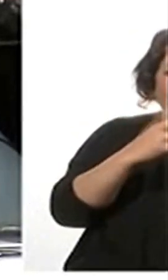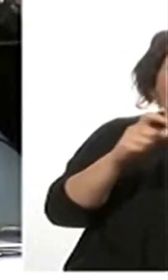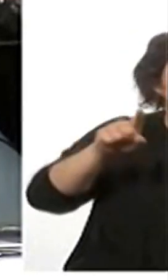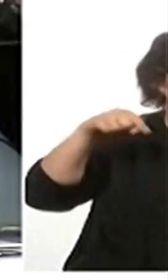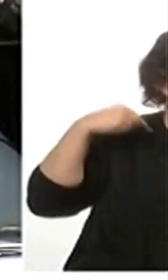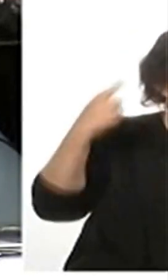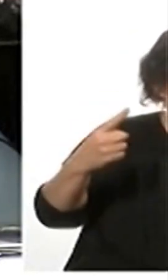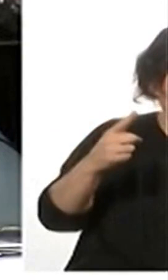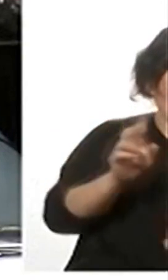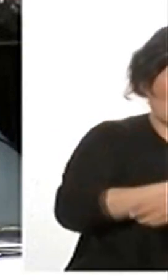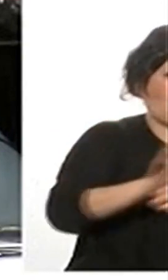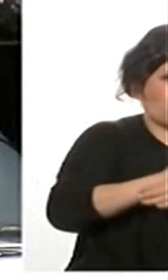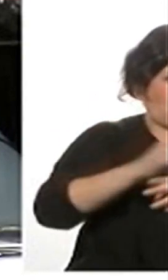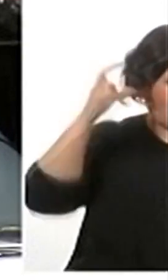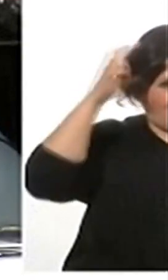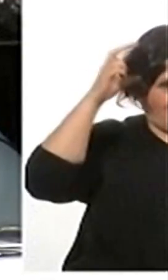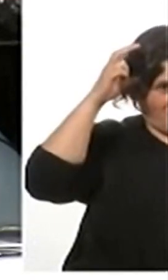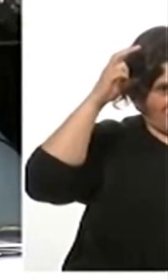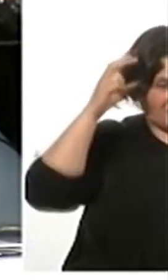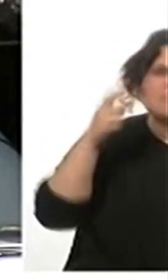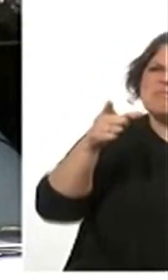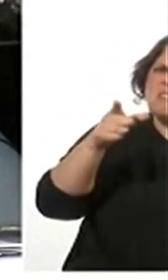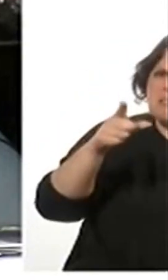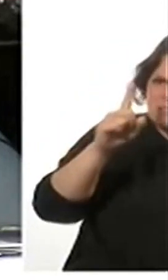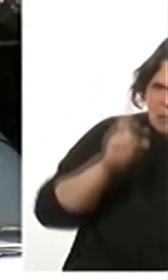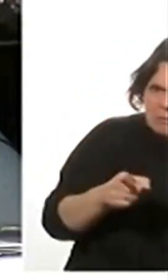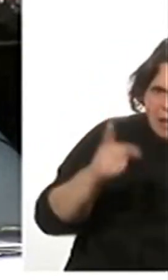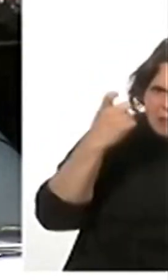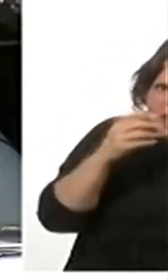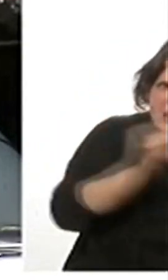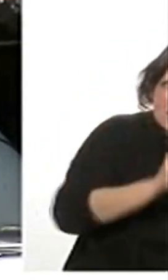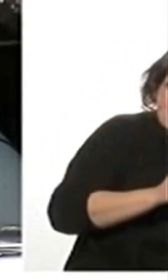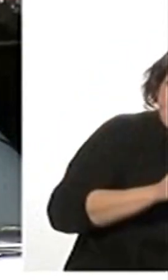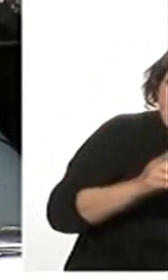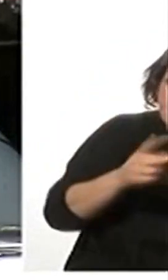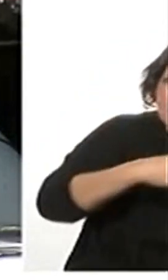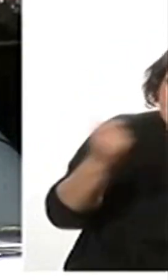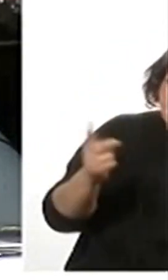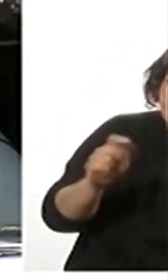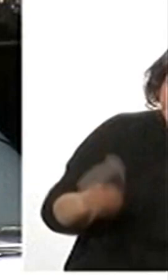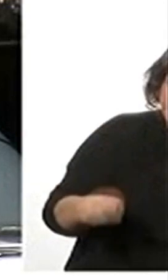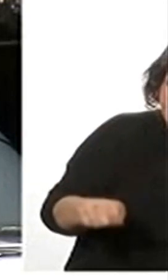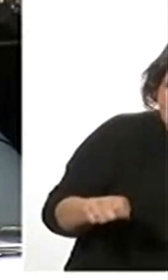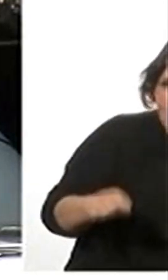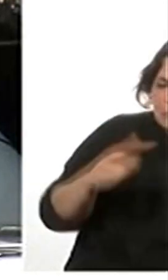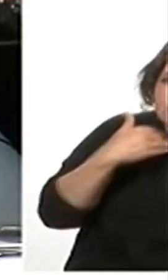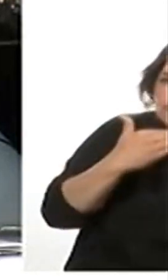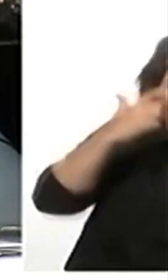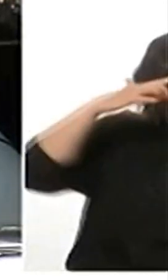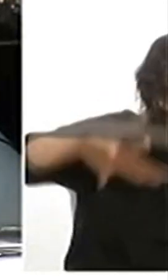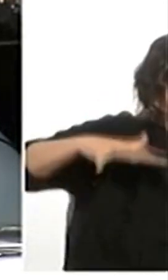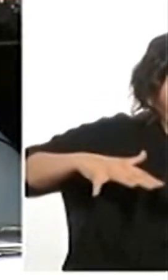custodia del doctor Vázquez, que tenía antecedentes judiciales. ¿No se dio cuenta el presidente Vázquez que tenía antecedentes judiciales?